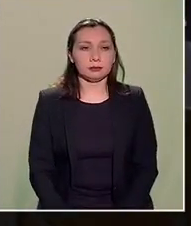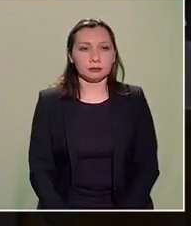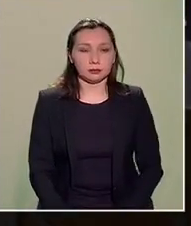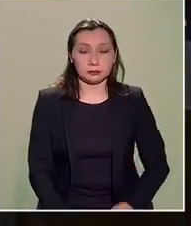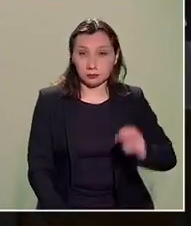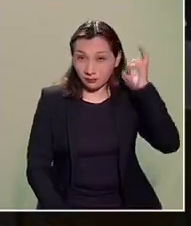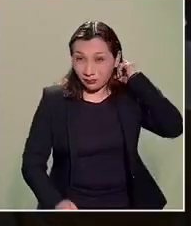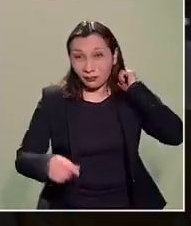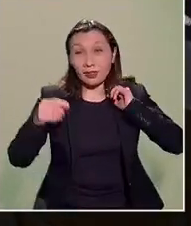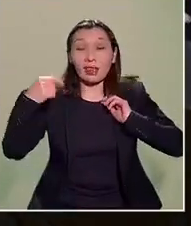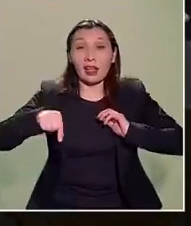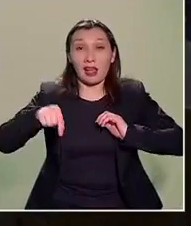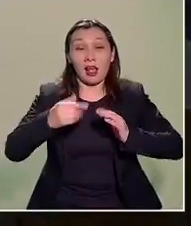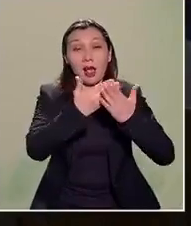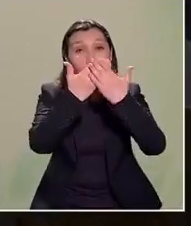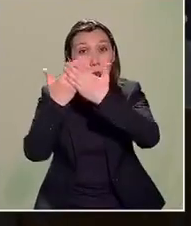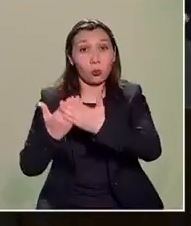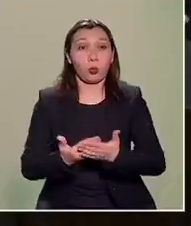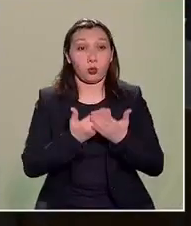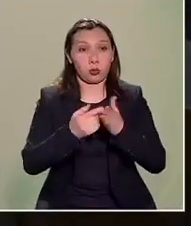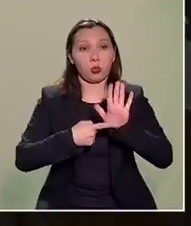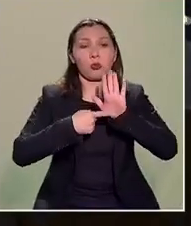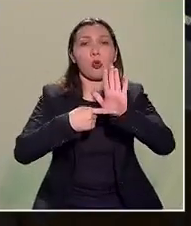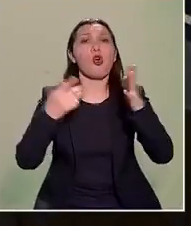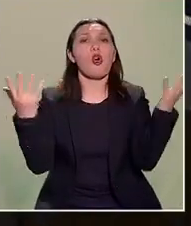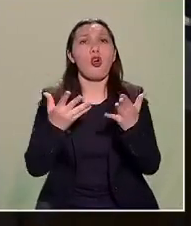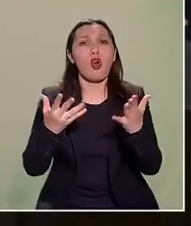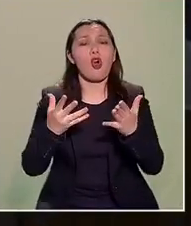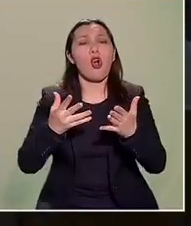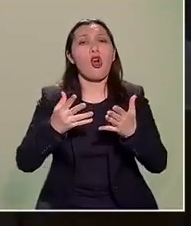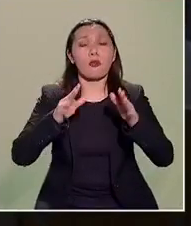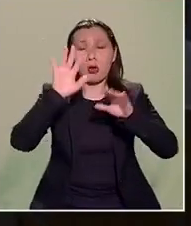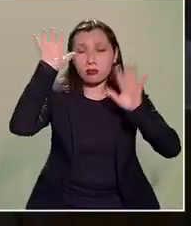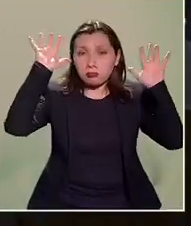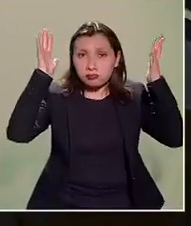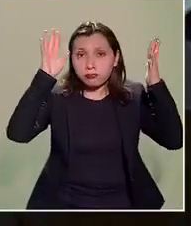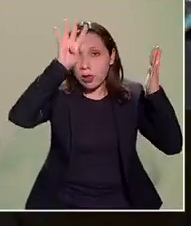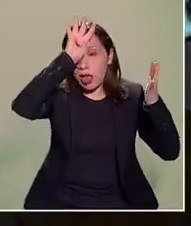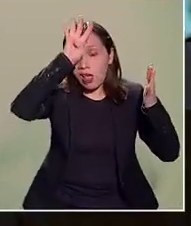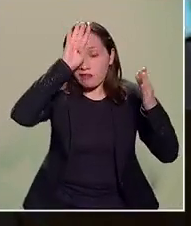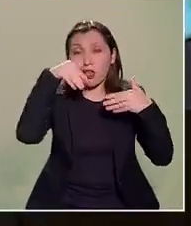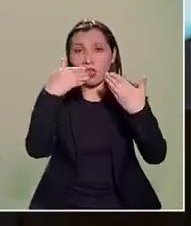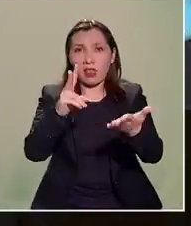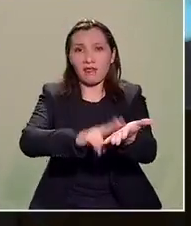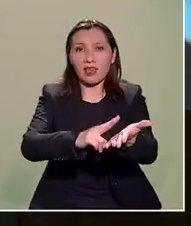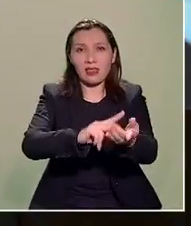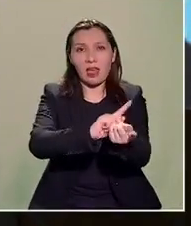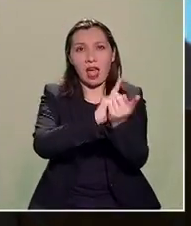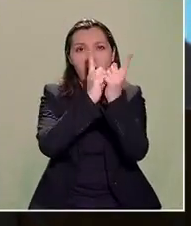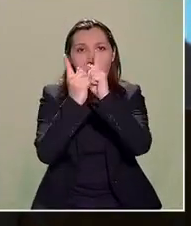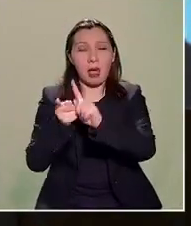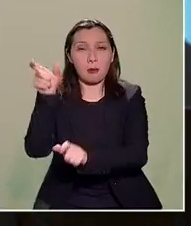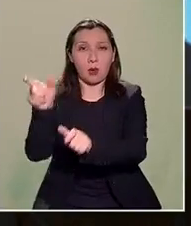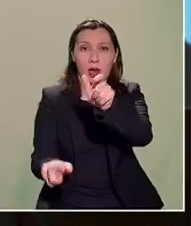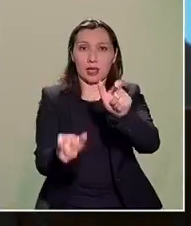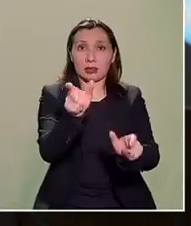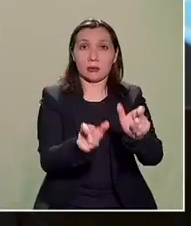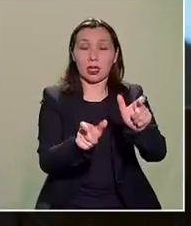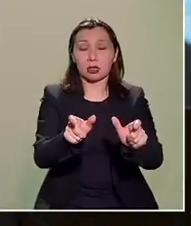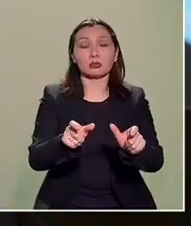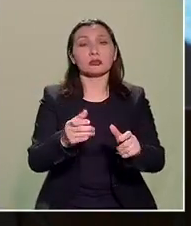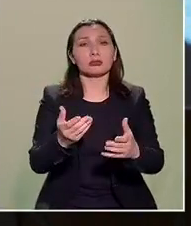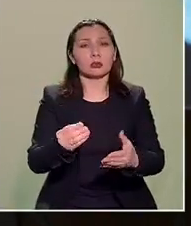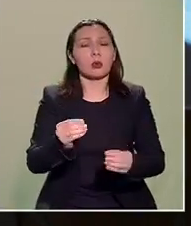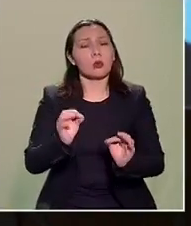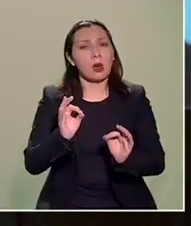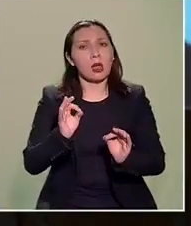este estudio revela como el protestantismo evangélico provoca un verdadero cambio en las personas que son de